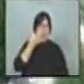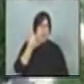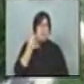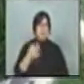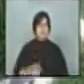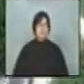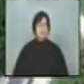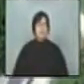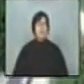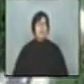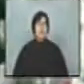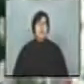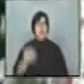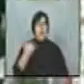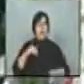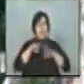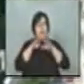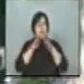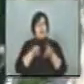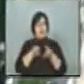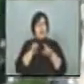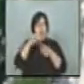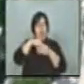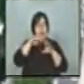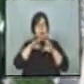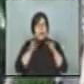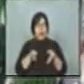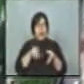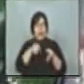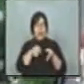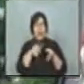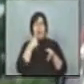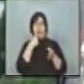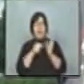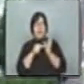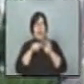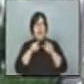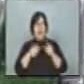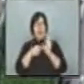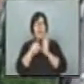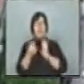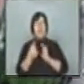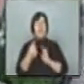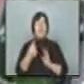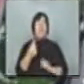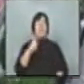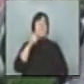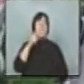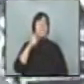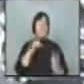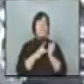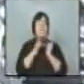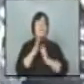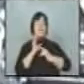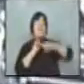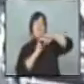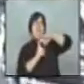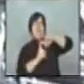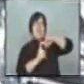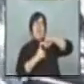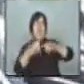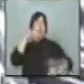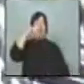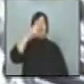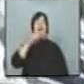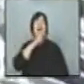y hay una lápida que dice Iglesia Catedral Platense, y abajo dice 120, que son los 120